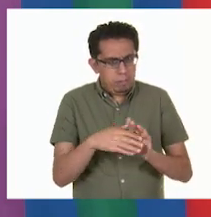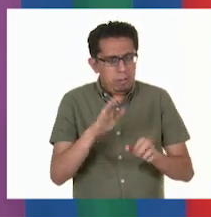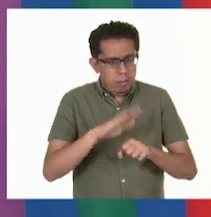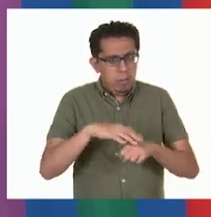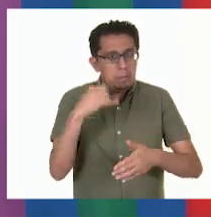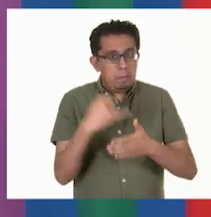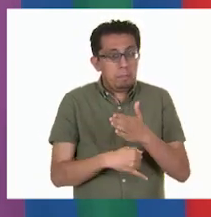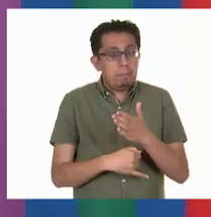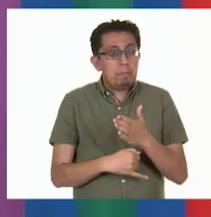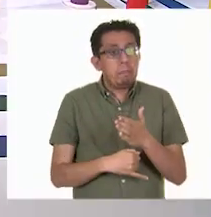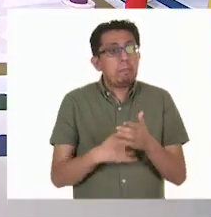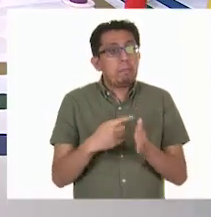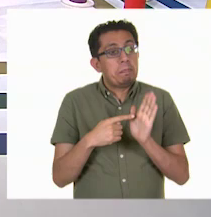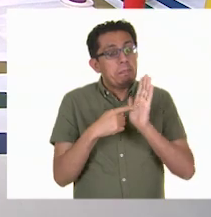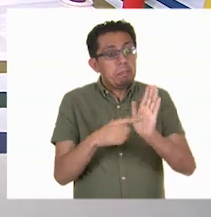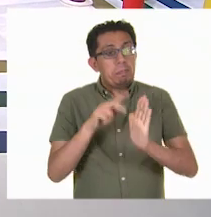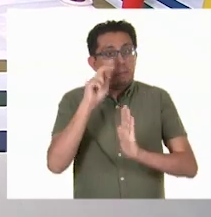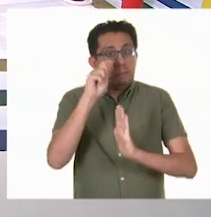invito a ver el siguiente video.